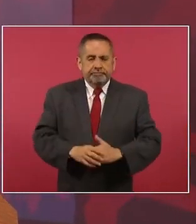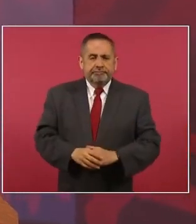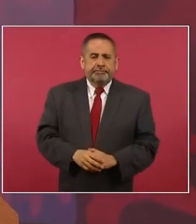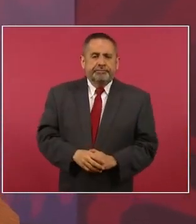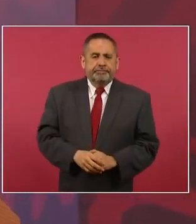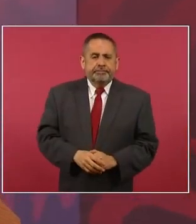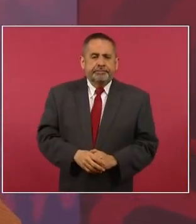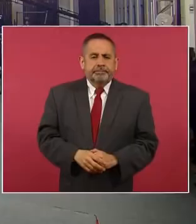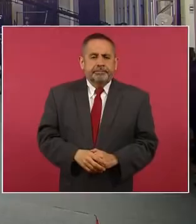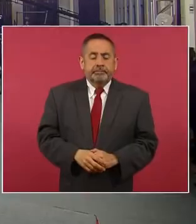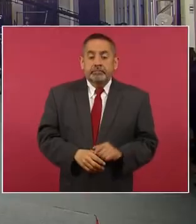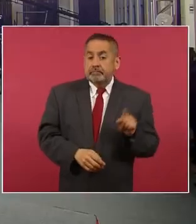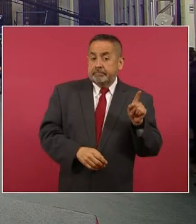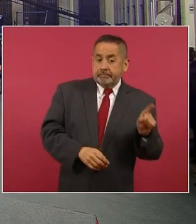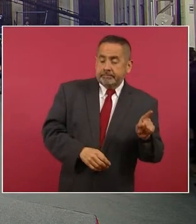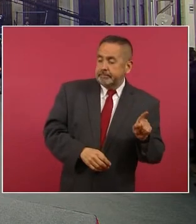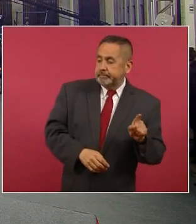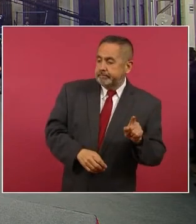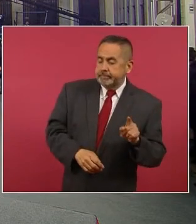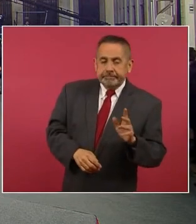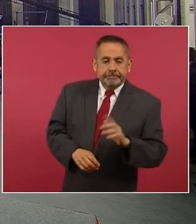y él.